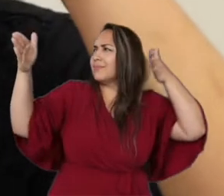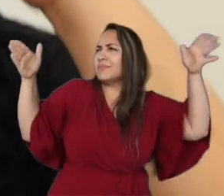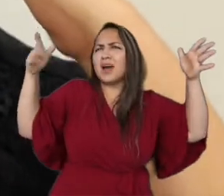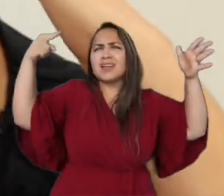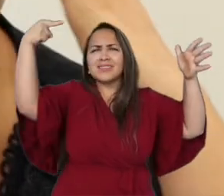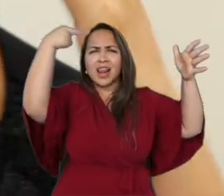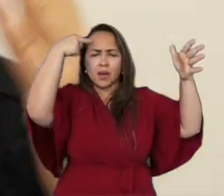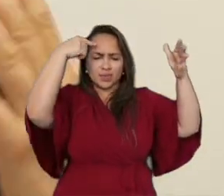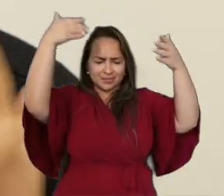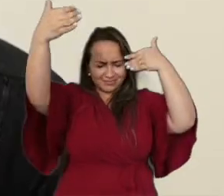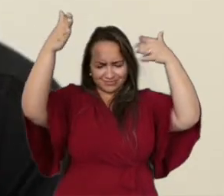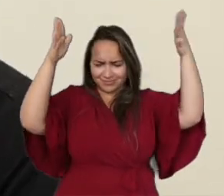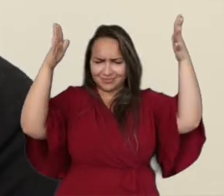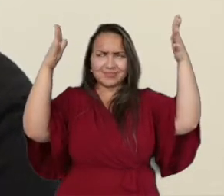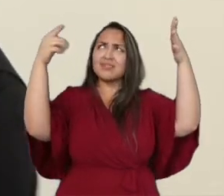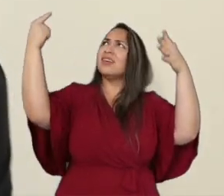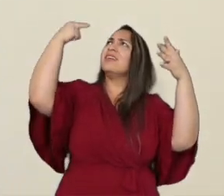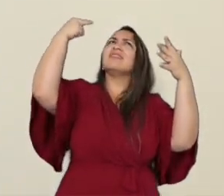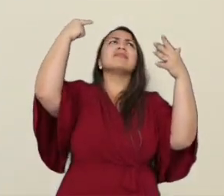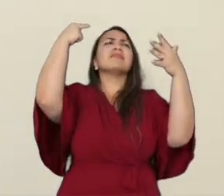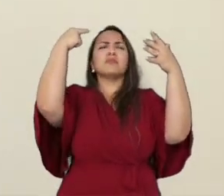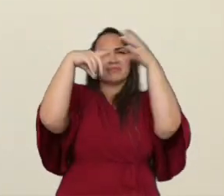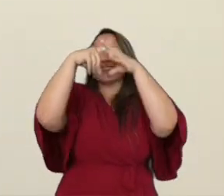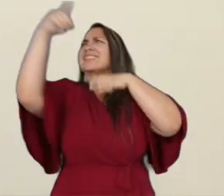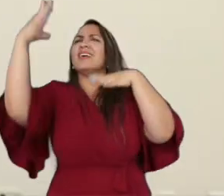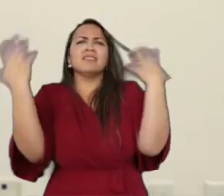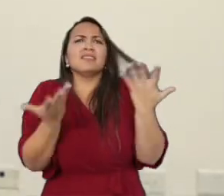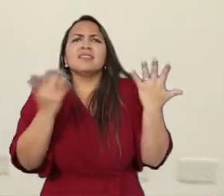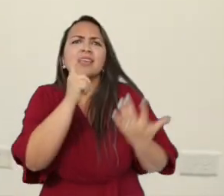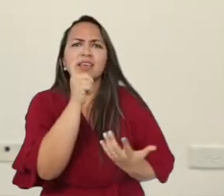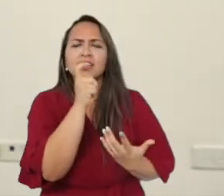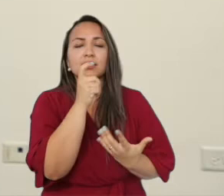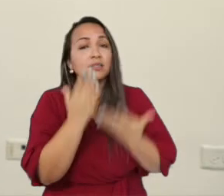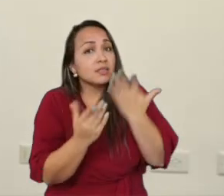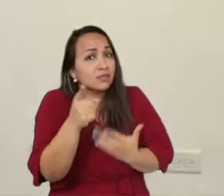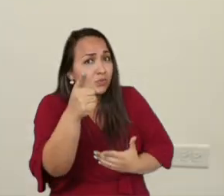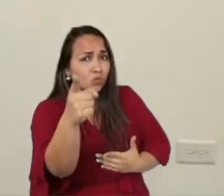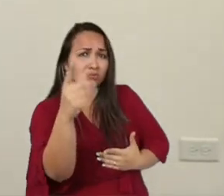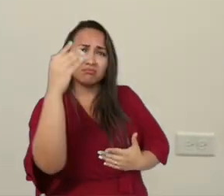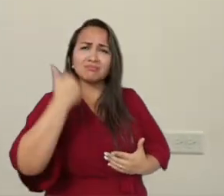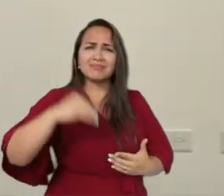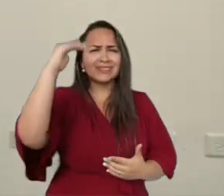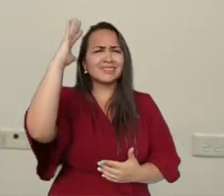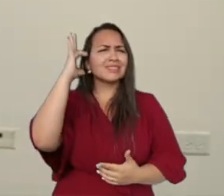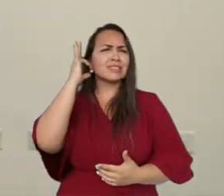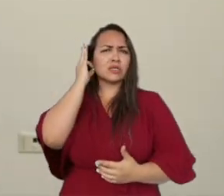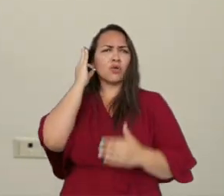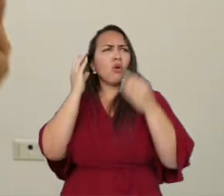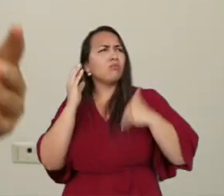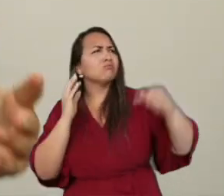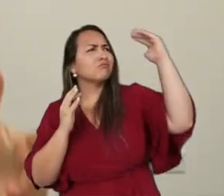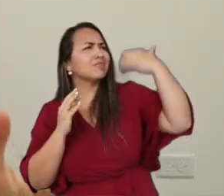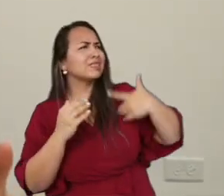paredes de mi mente, ¿quién me podrá sacar? ¿Acaso usted, señora? ¿Acaso